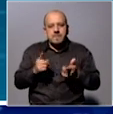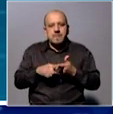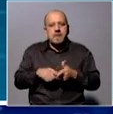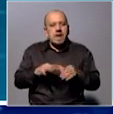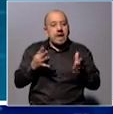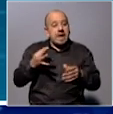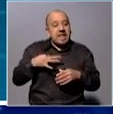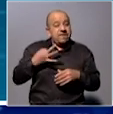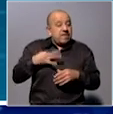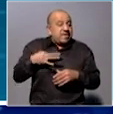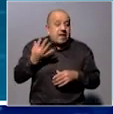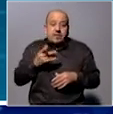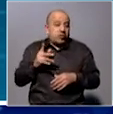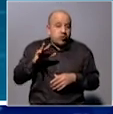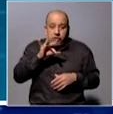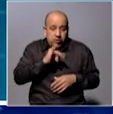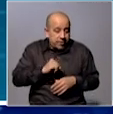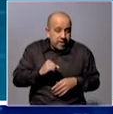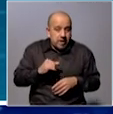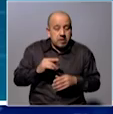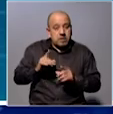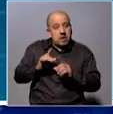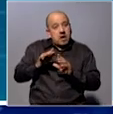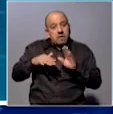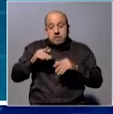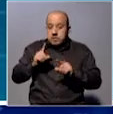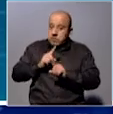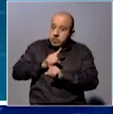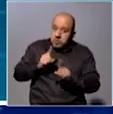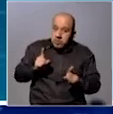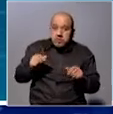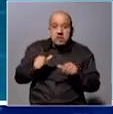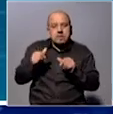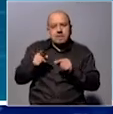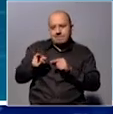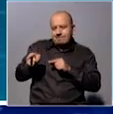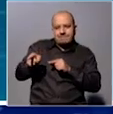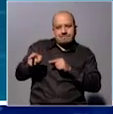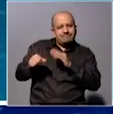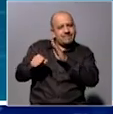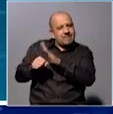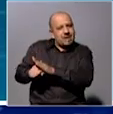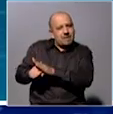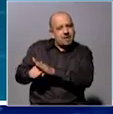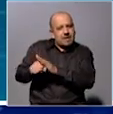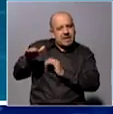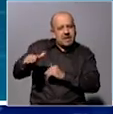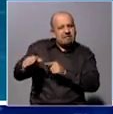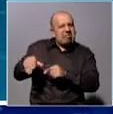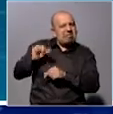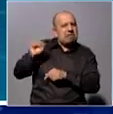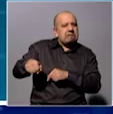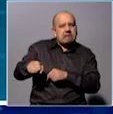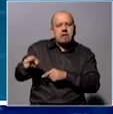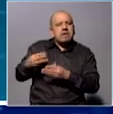en la vida cotidiana no se suele a veces tomar en cuenta qué dice el niño, qué